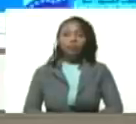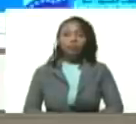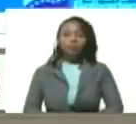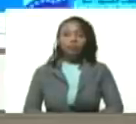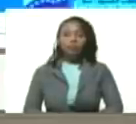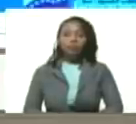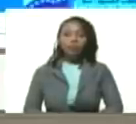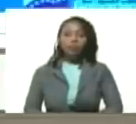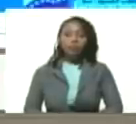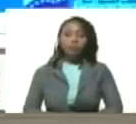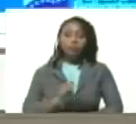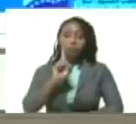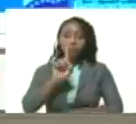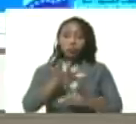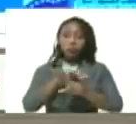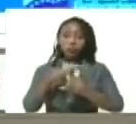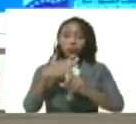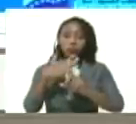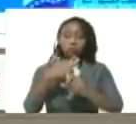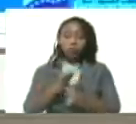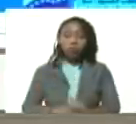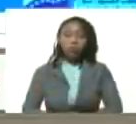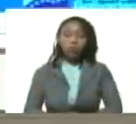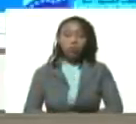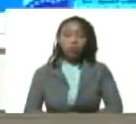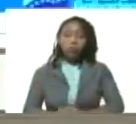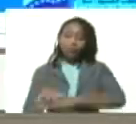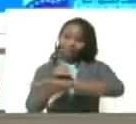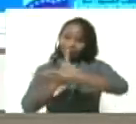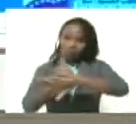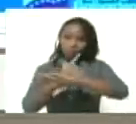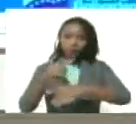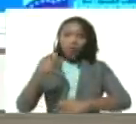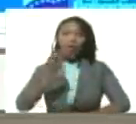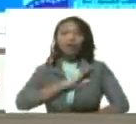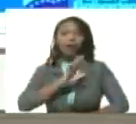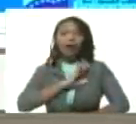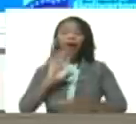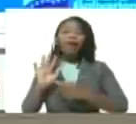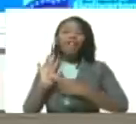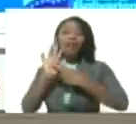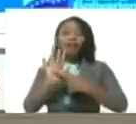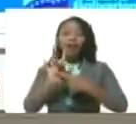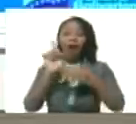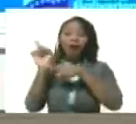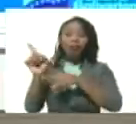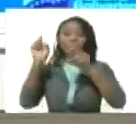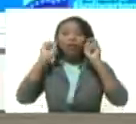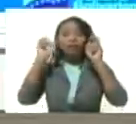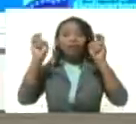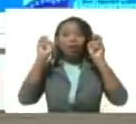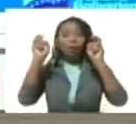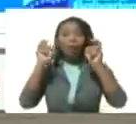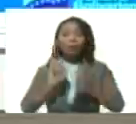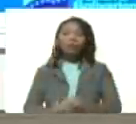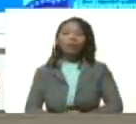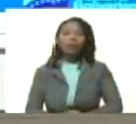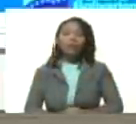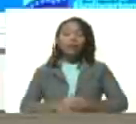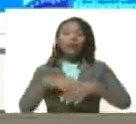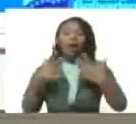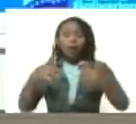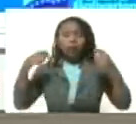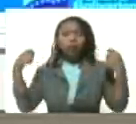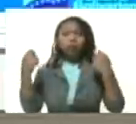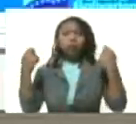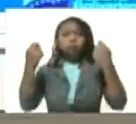Una situación, y disculpen que tenga que hacer referencia a este aspecto, que fue promovida